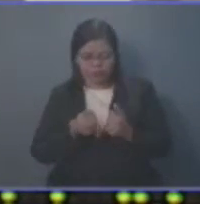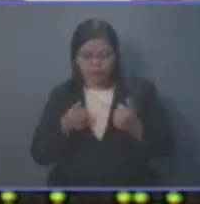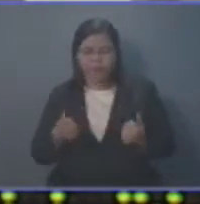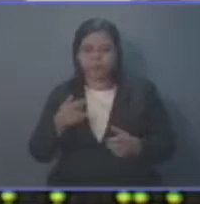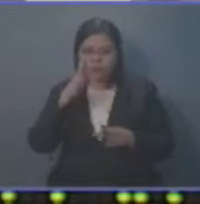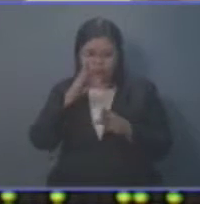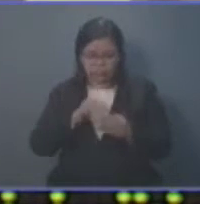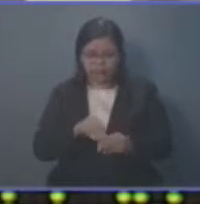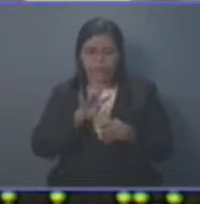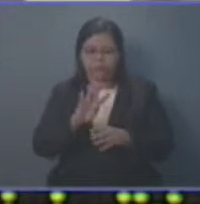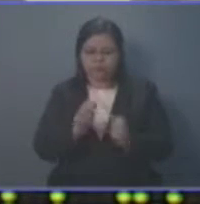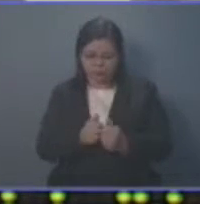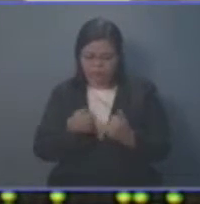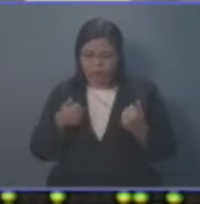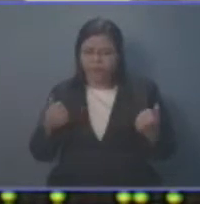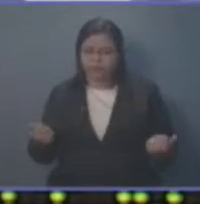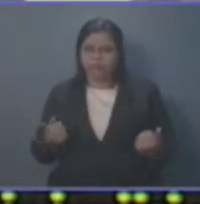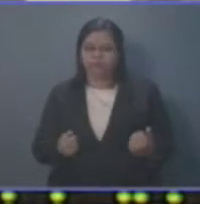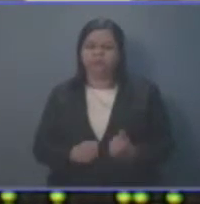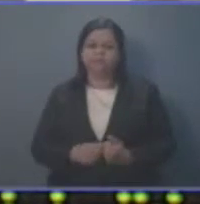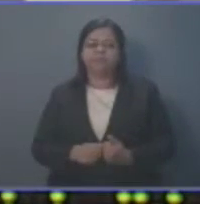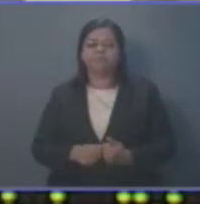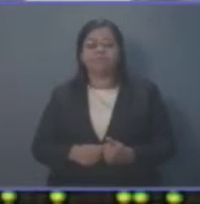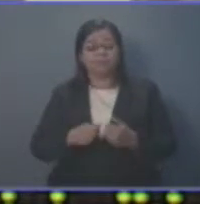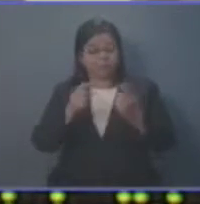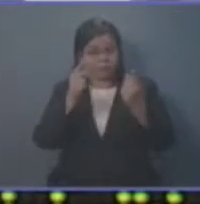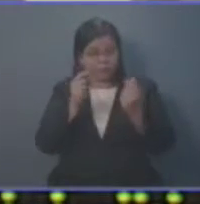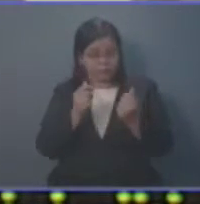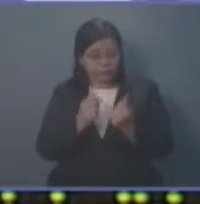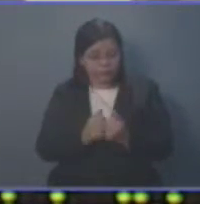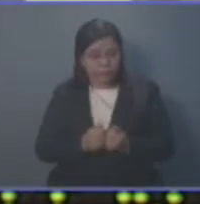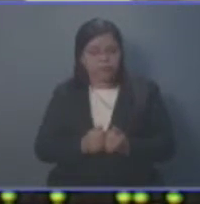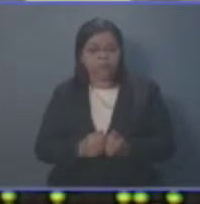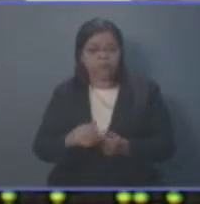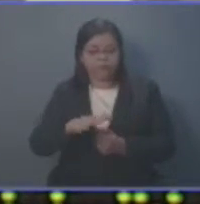total 4 millones. Cuarto, asignación presupuestaria por